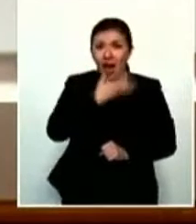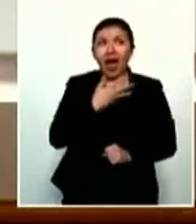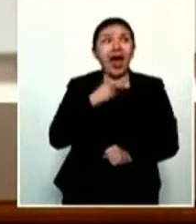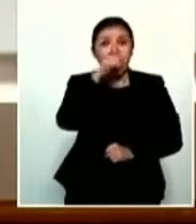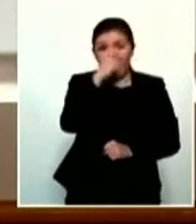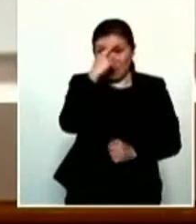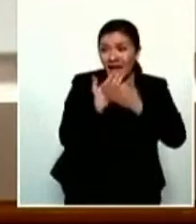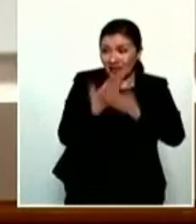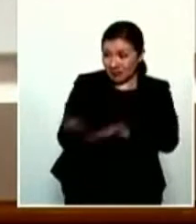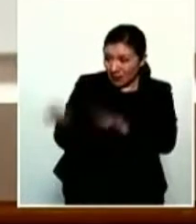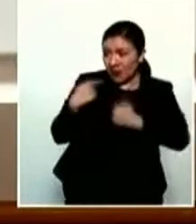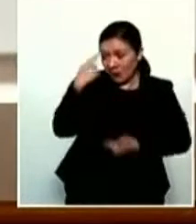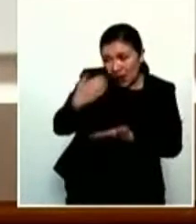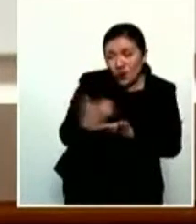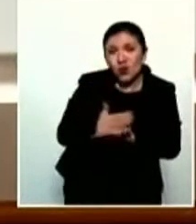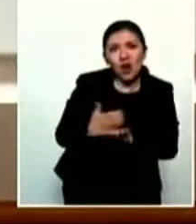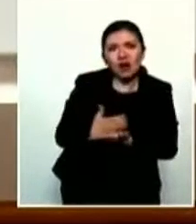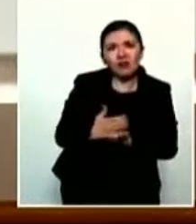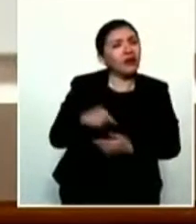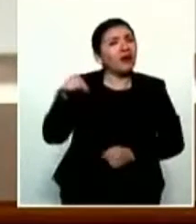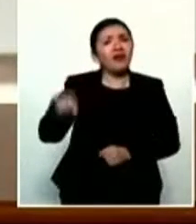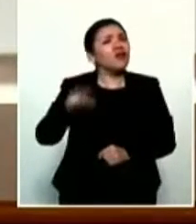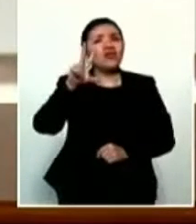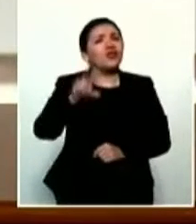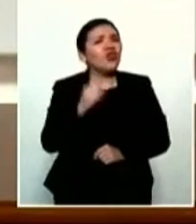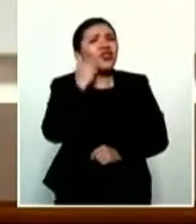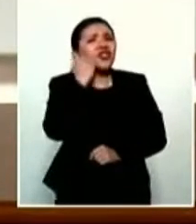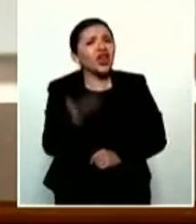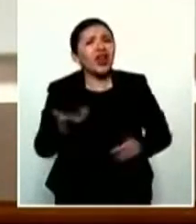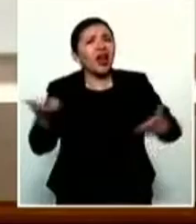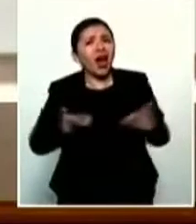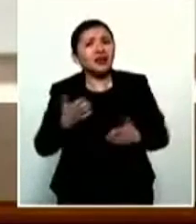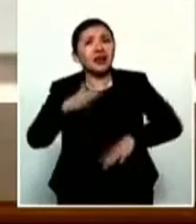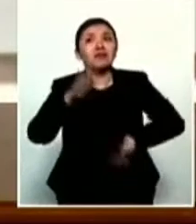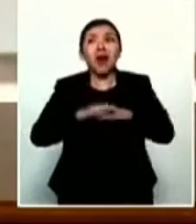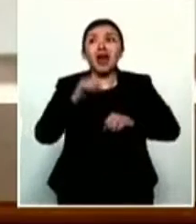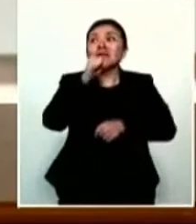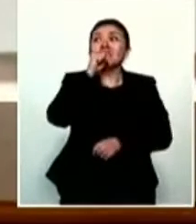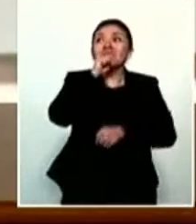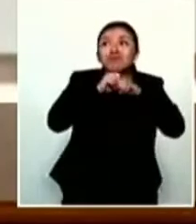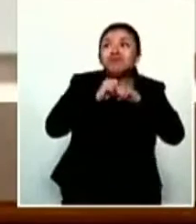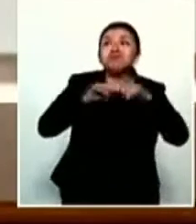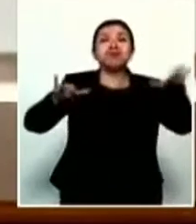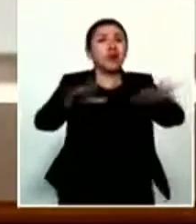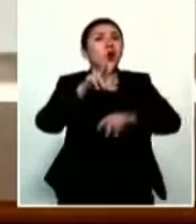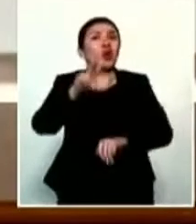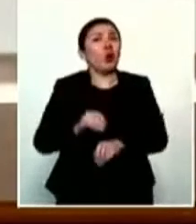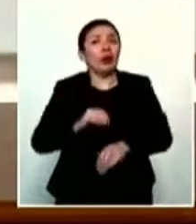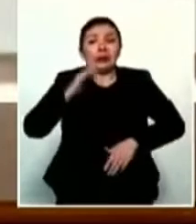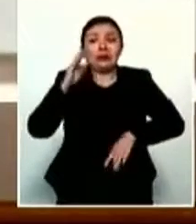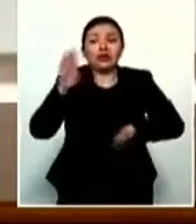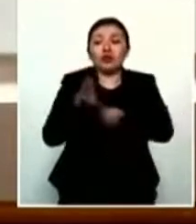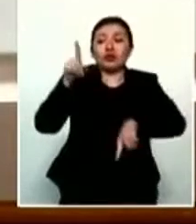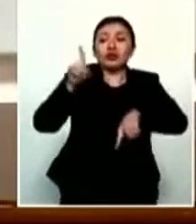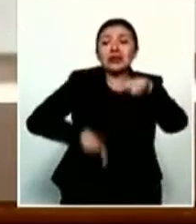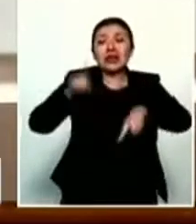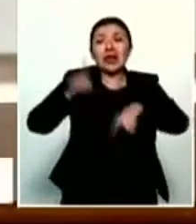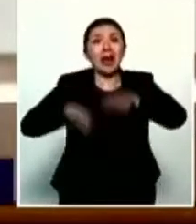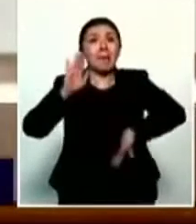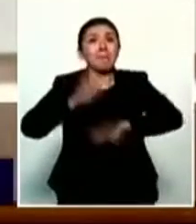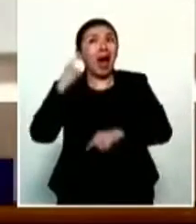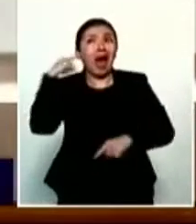curar, porque no querían que se hiciera grande el escándalo y se hiciera